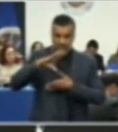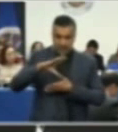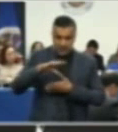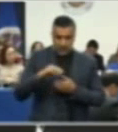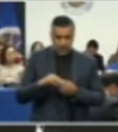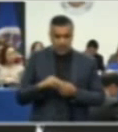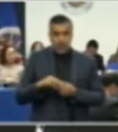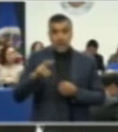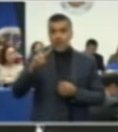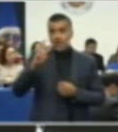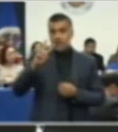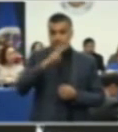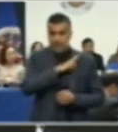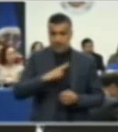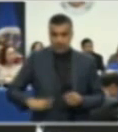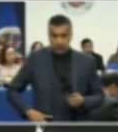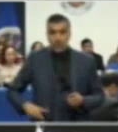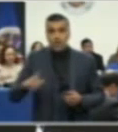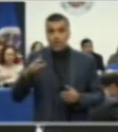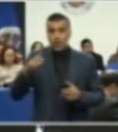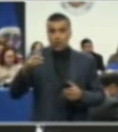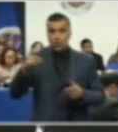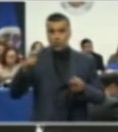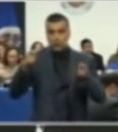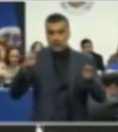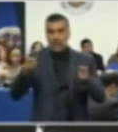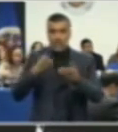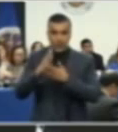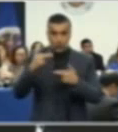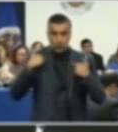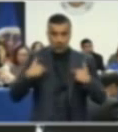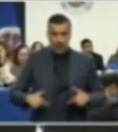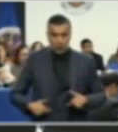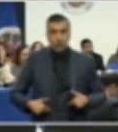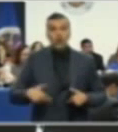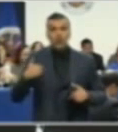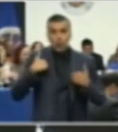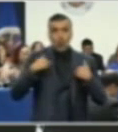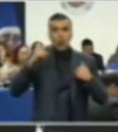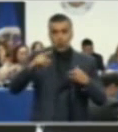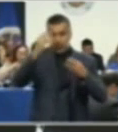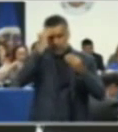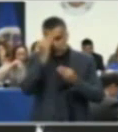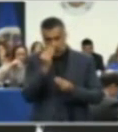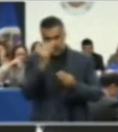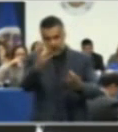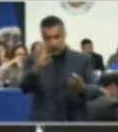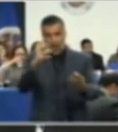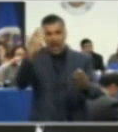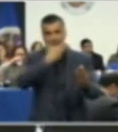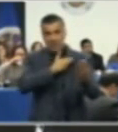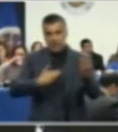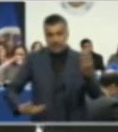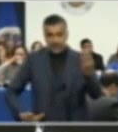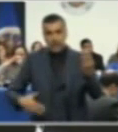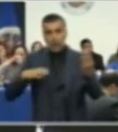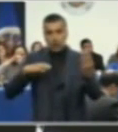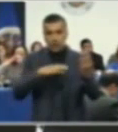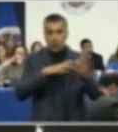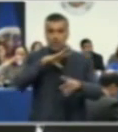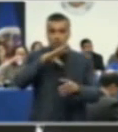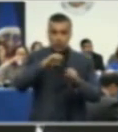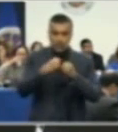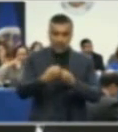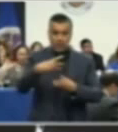el viceministro de Justicia y Derechos Humanos dirigió una comunicación al presidente de la Comisión de